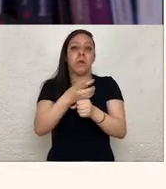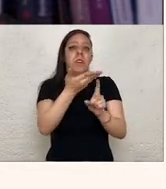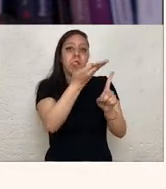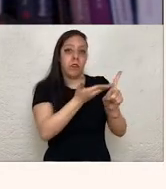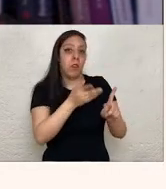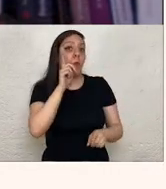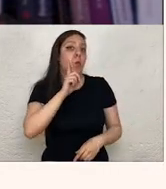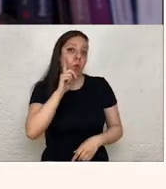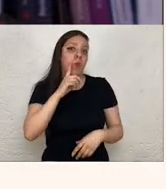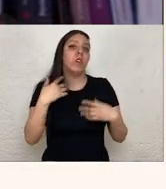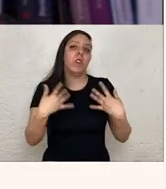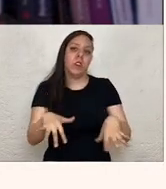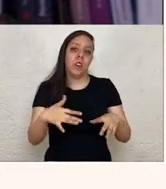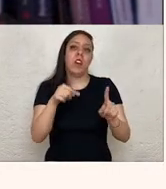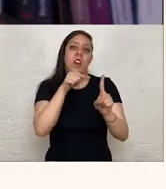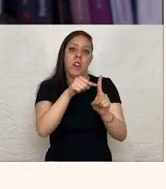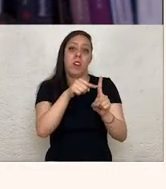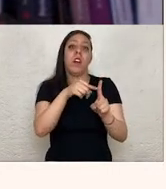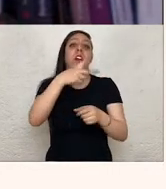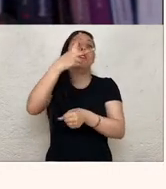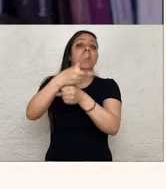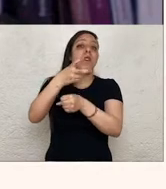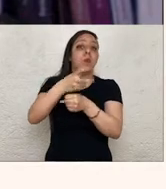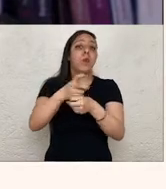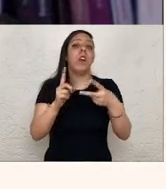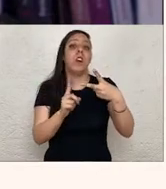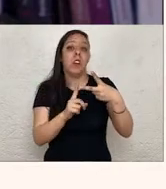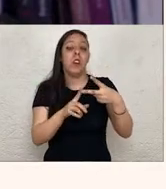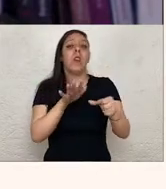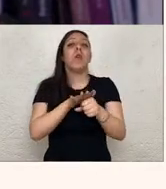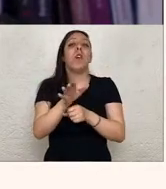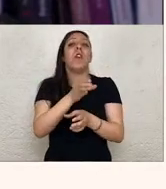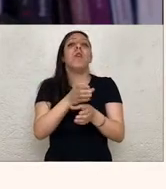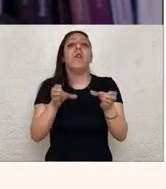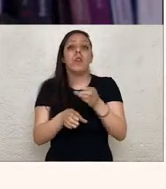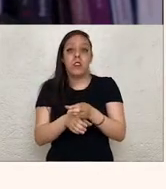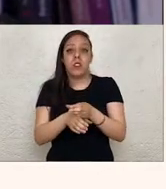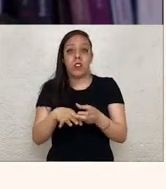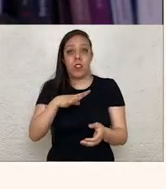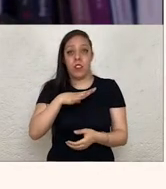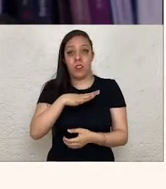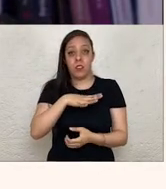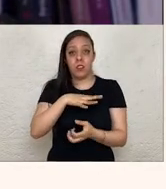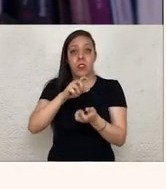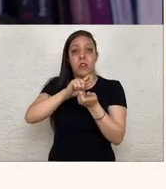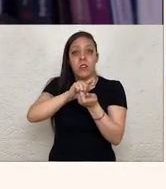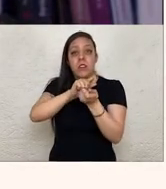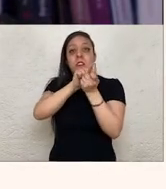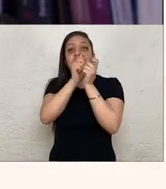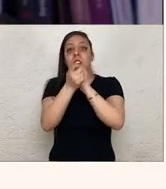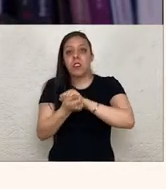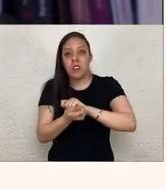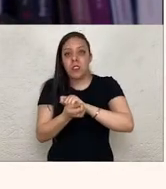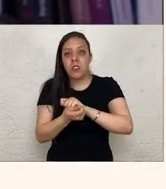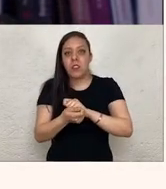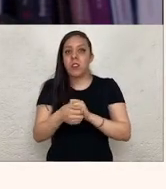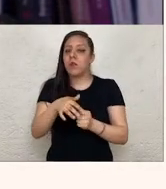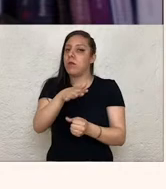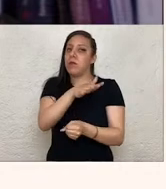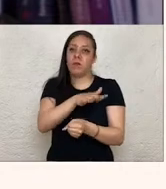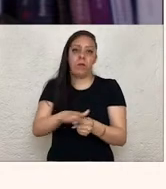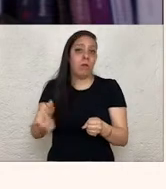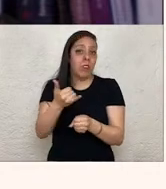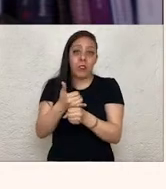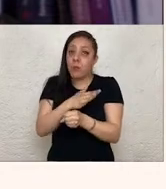es la importancia de Malintzin, la lengua. La segunda es lo que se juega en este momento, donde hay una traducción imposible que,